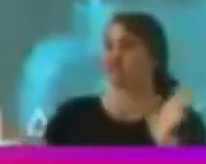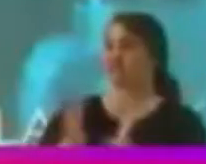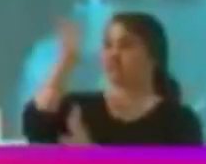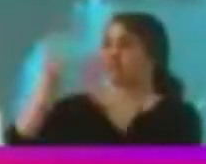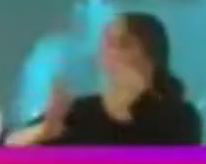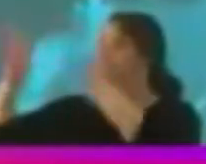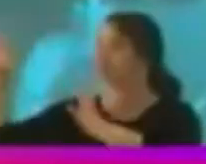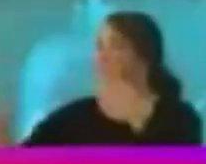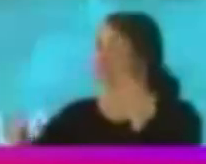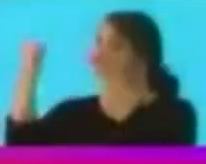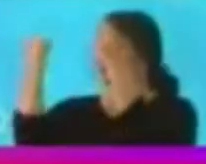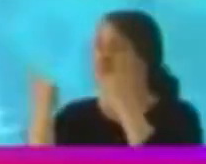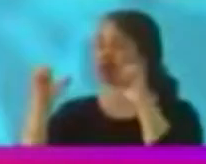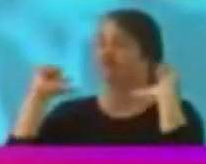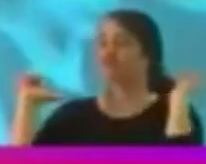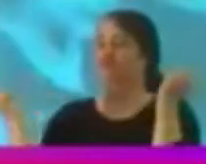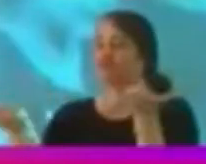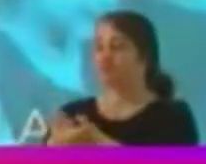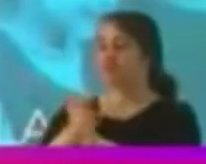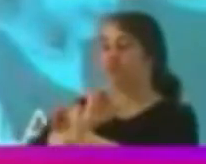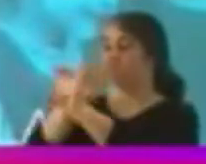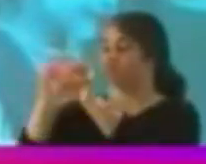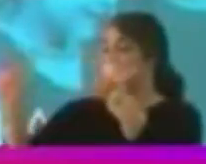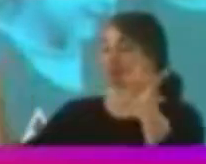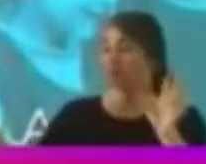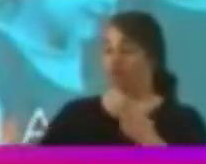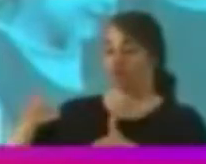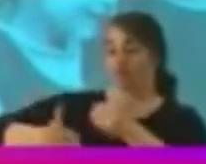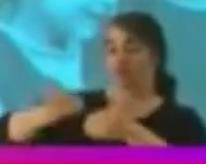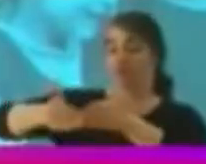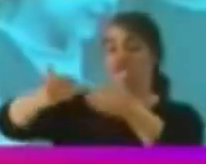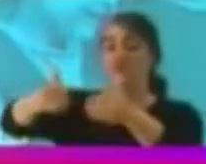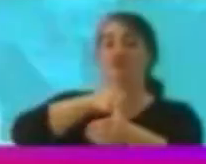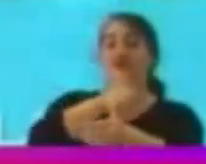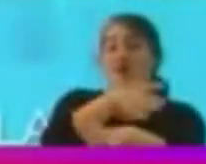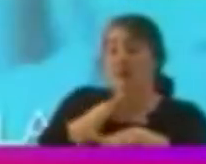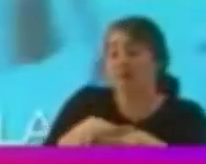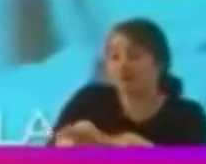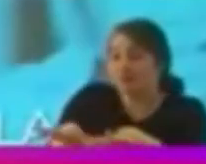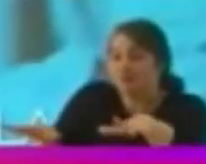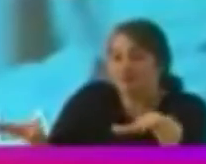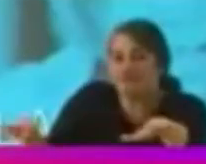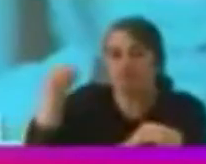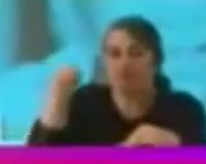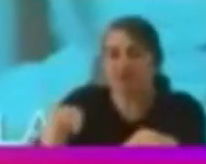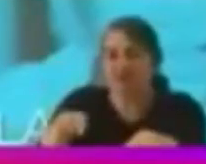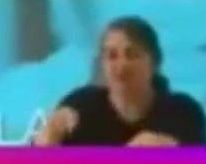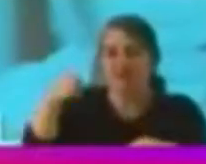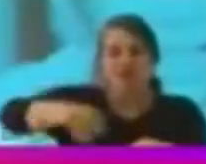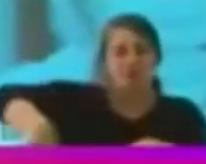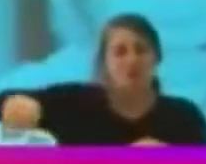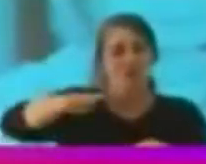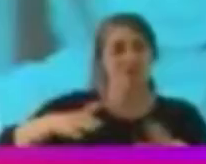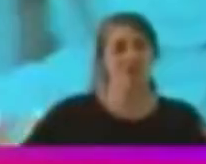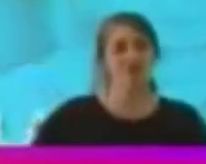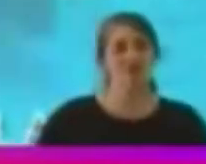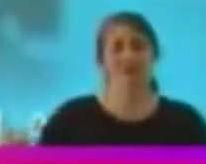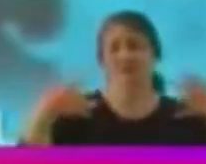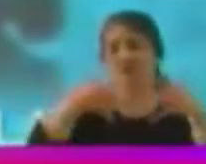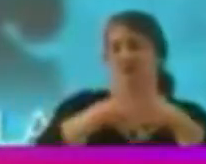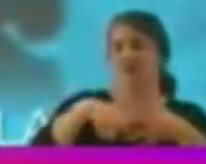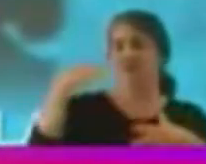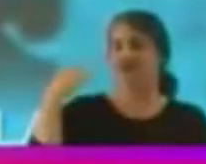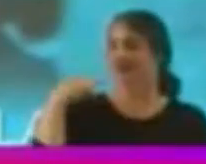económicas y sociales que se desarrollan en una cuenca, son prioritarias para asegurar un objetivo de crecimiento